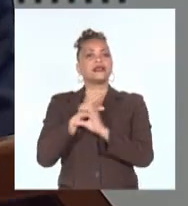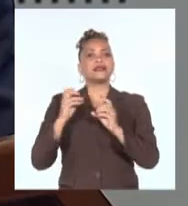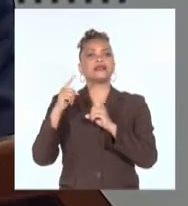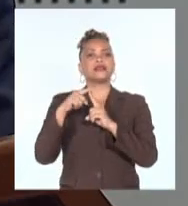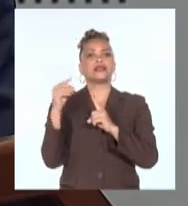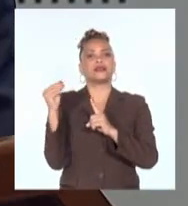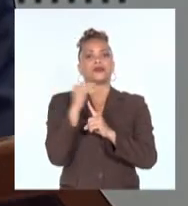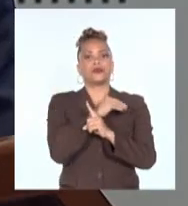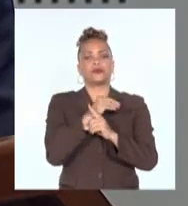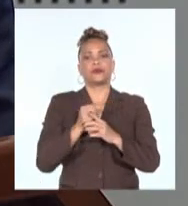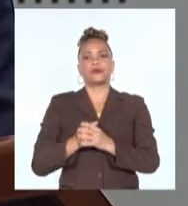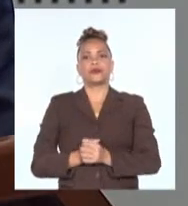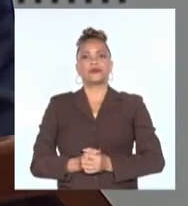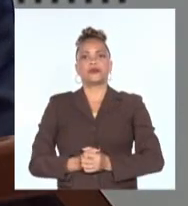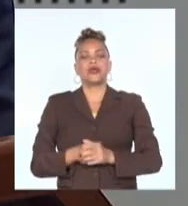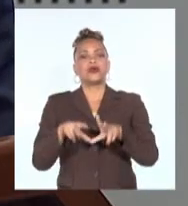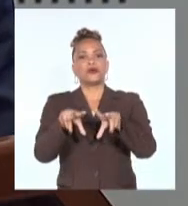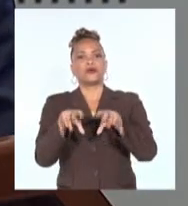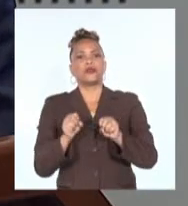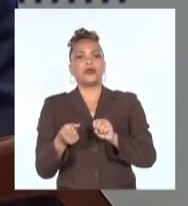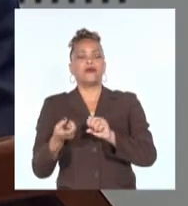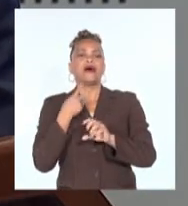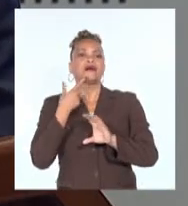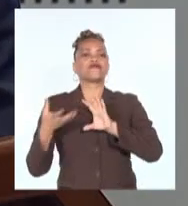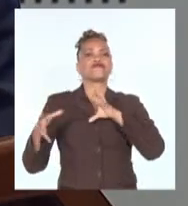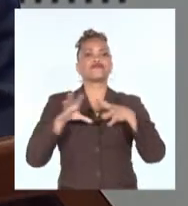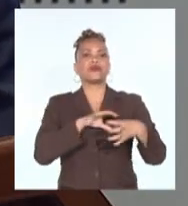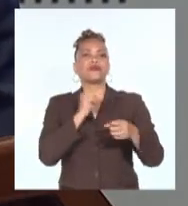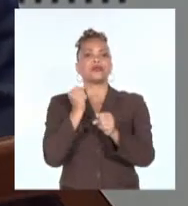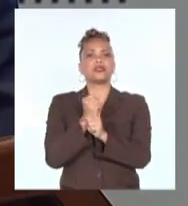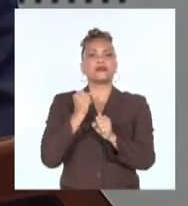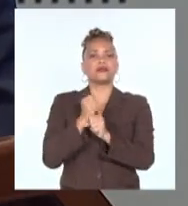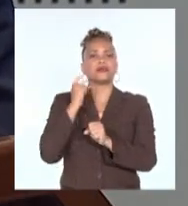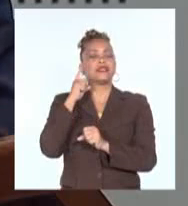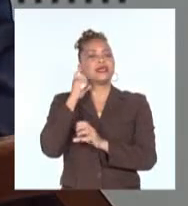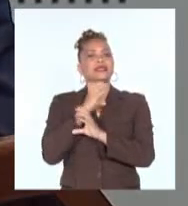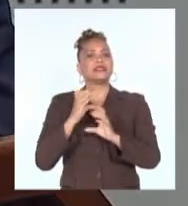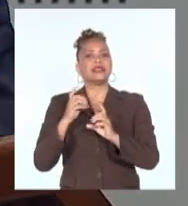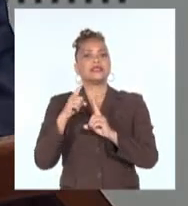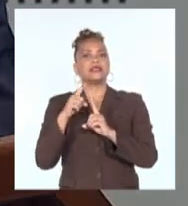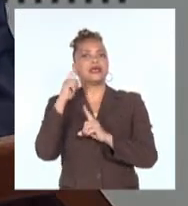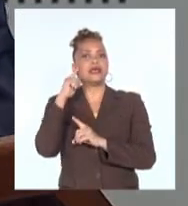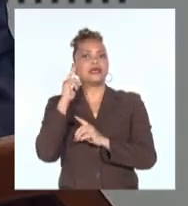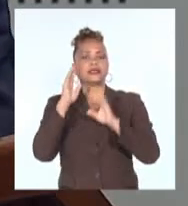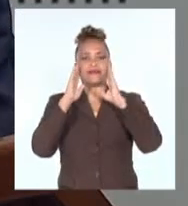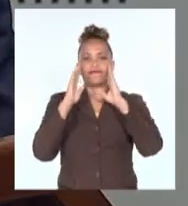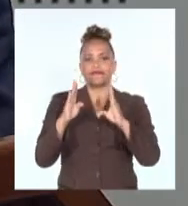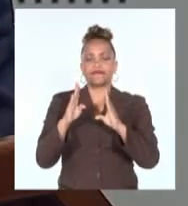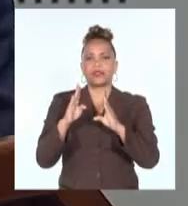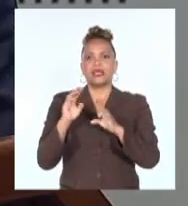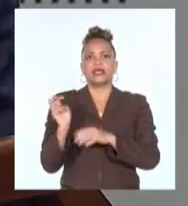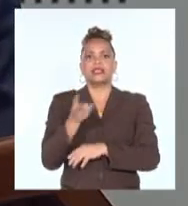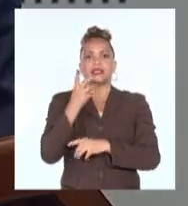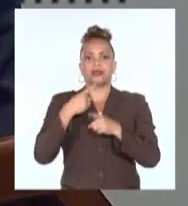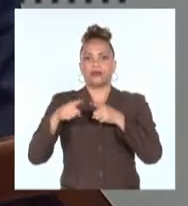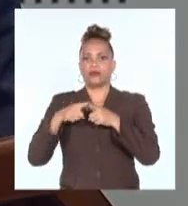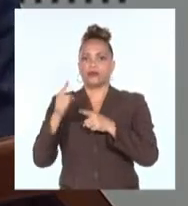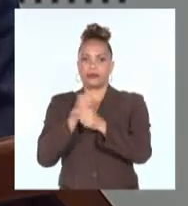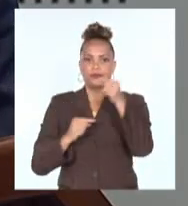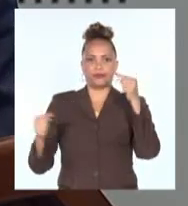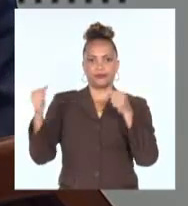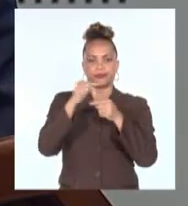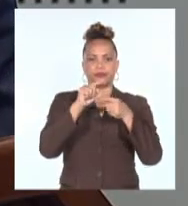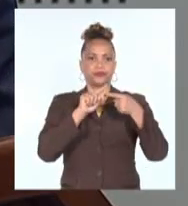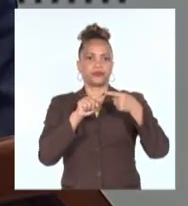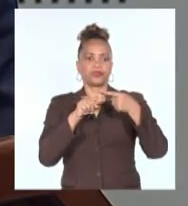tecnología. La nueva estrategia de ciencia e innovación de la FAO se centra básicamente en tres pilares fundamentales: